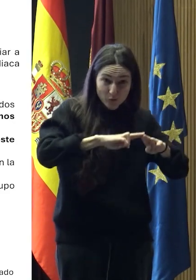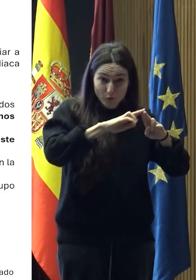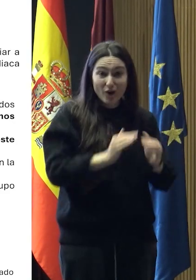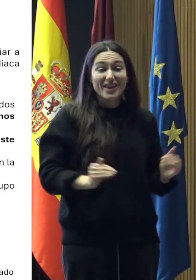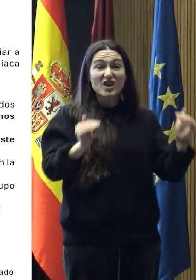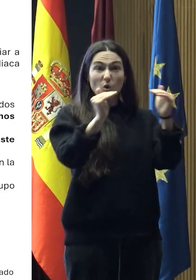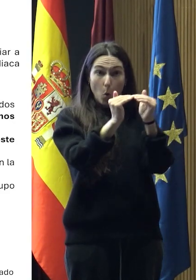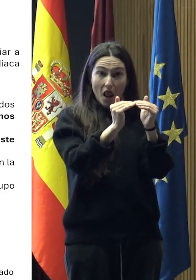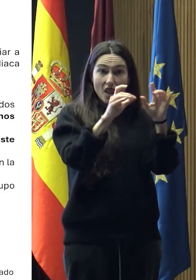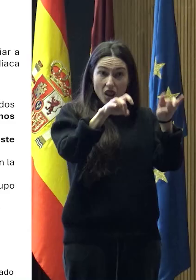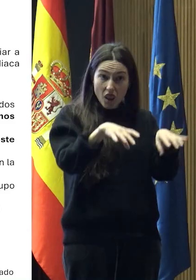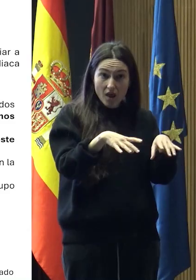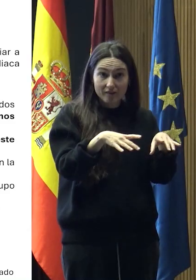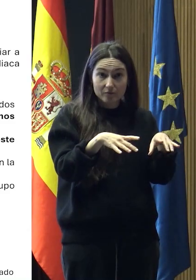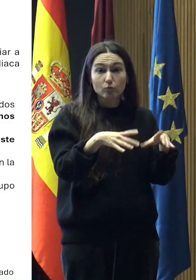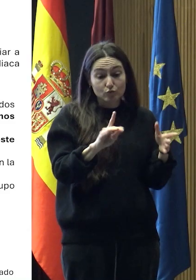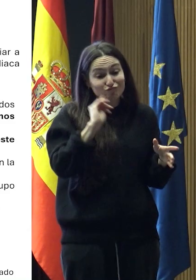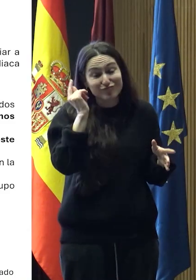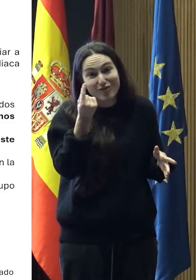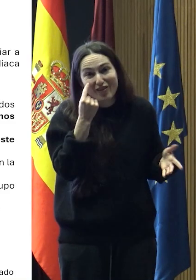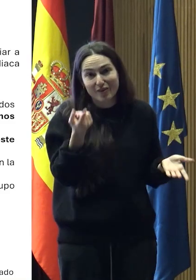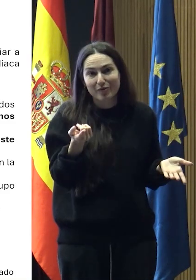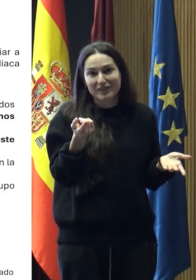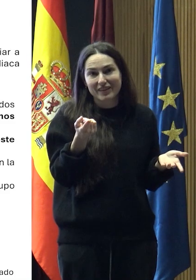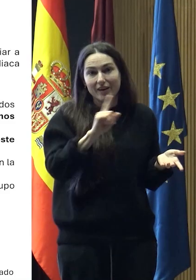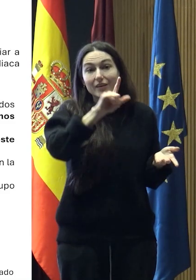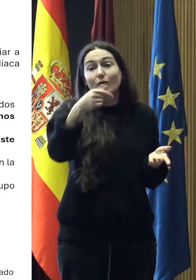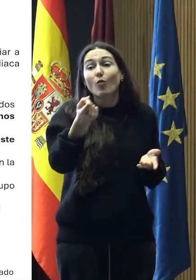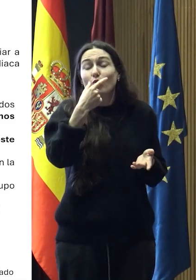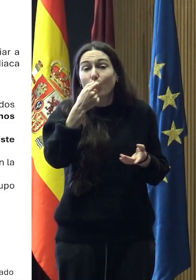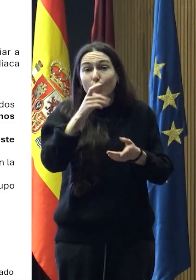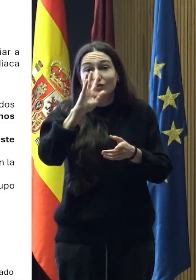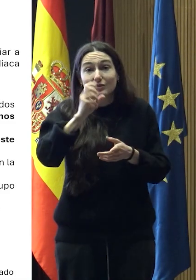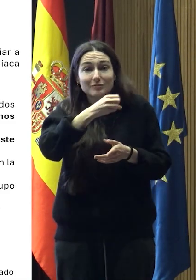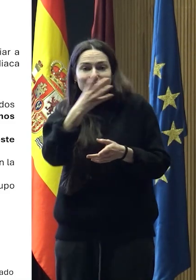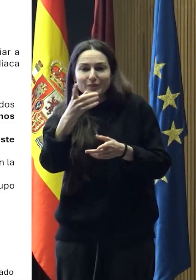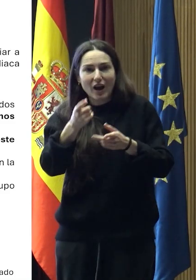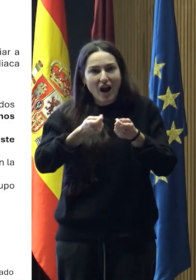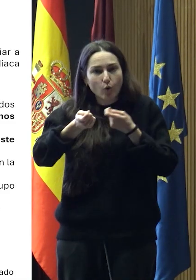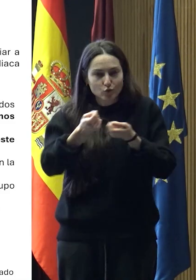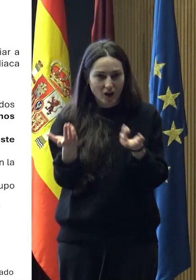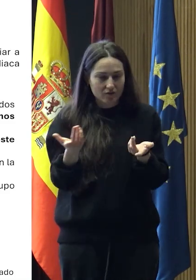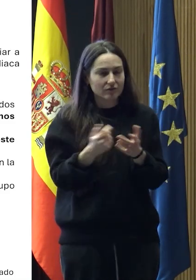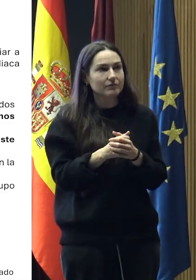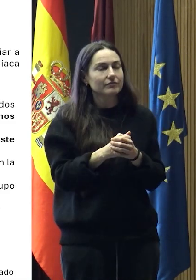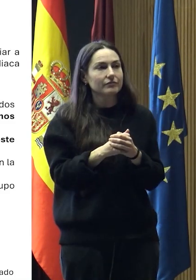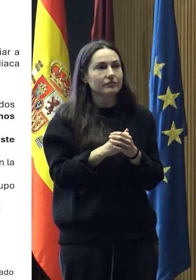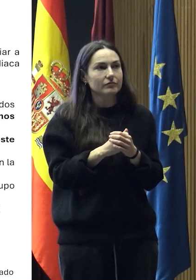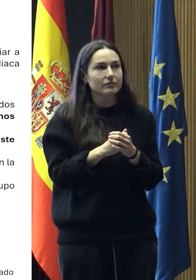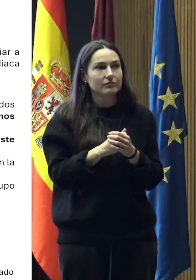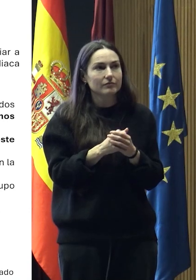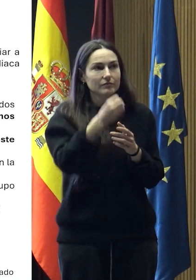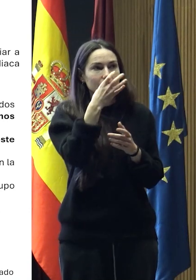equitativamente, pues no hubiera pasado desapercibido y se hubieran ajustado dosis, tratamientos, lo que fuera. Bueno,